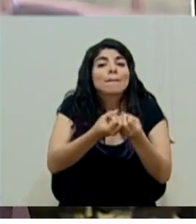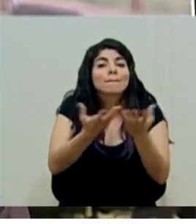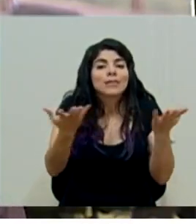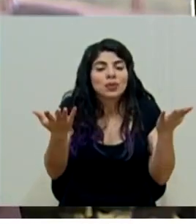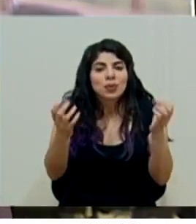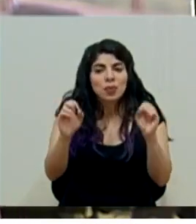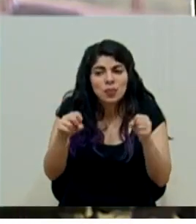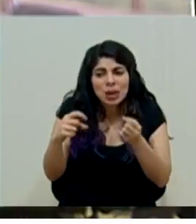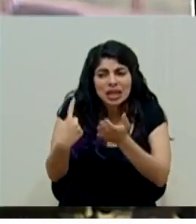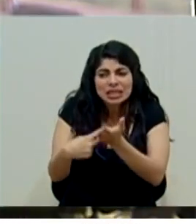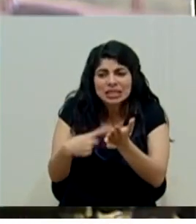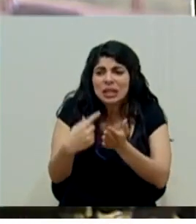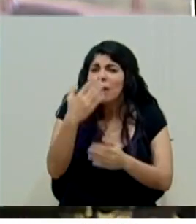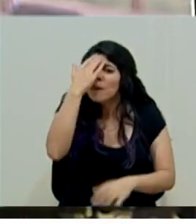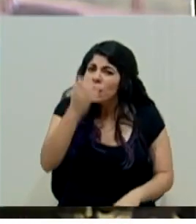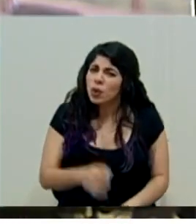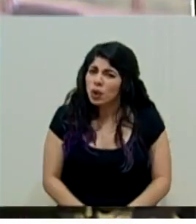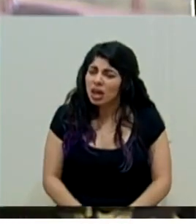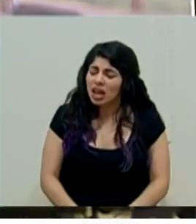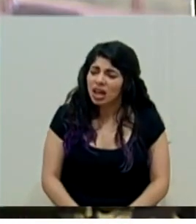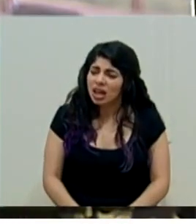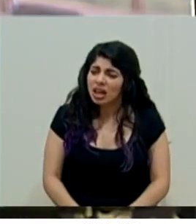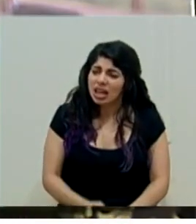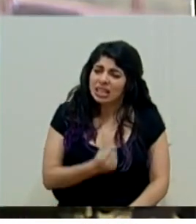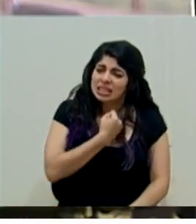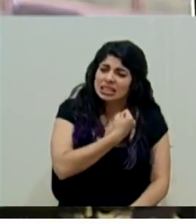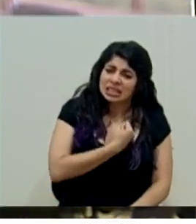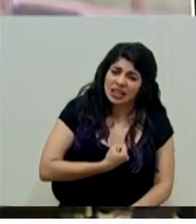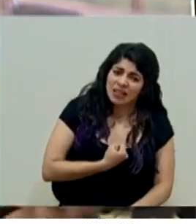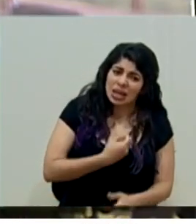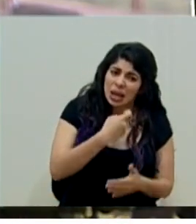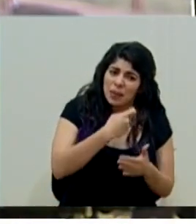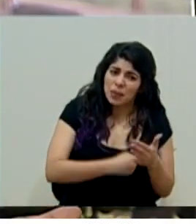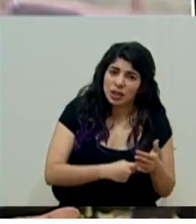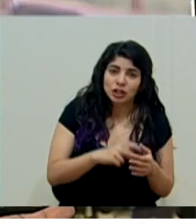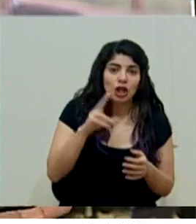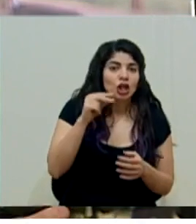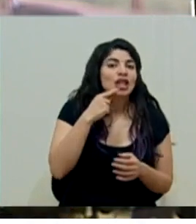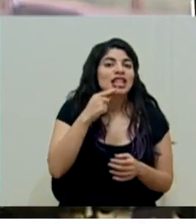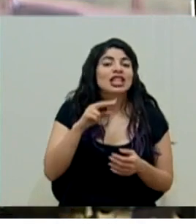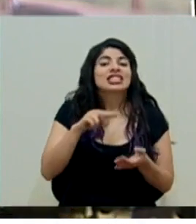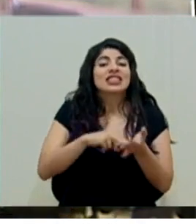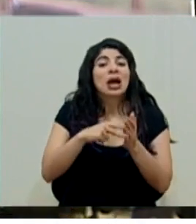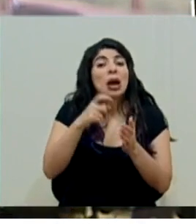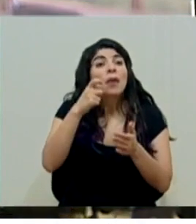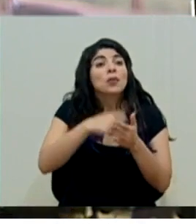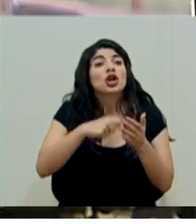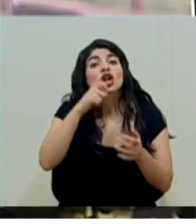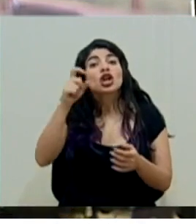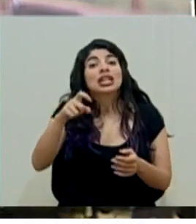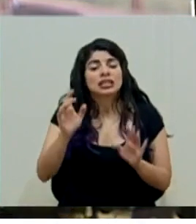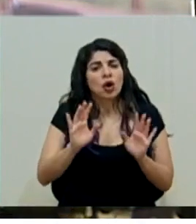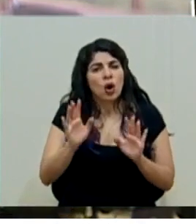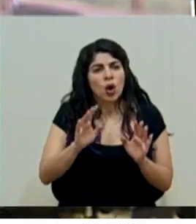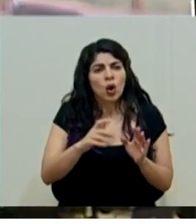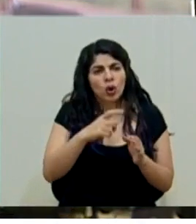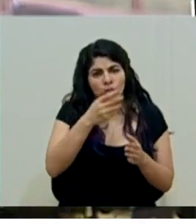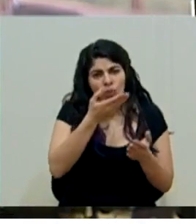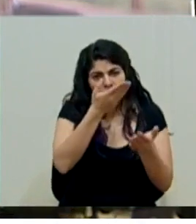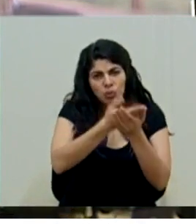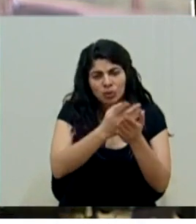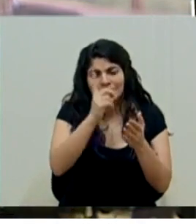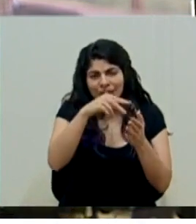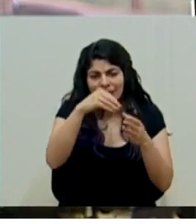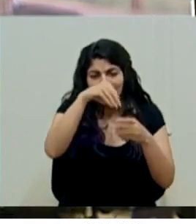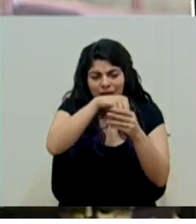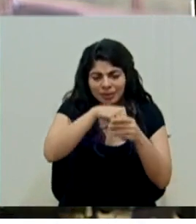país, de por qué sacrificar la parte de impuesto. No estoy diciendo que no es necesario en esta propuesta integral que se debe de lograr